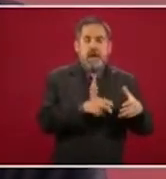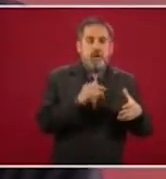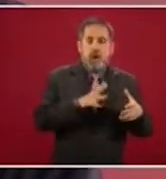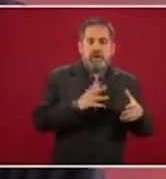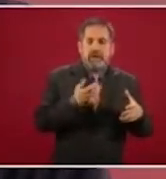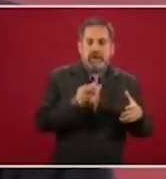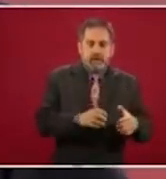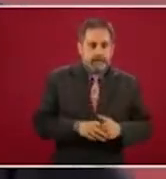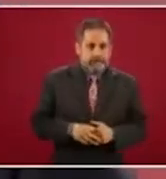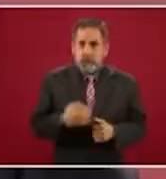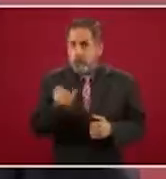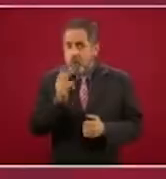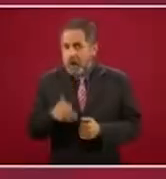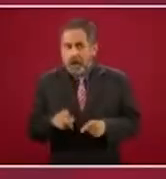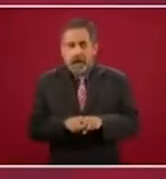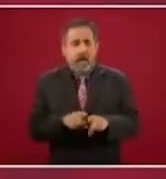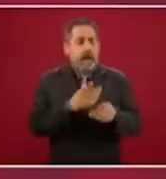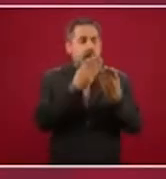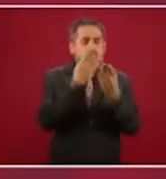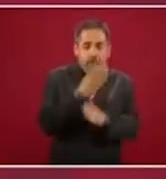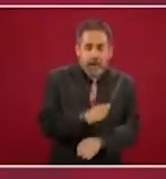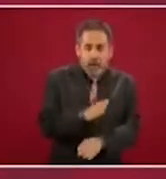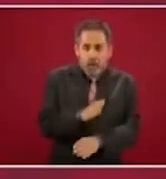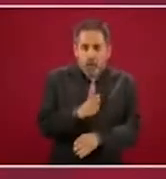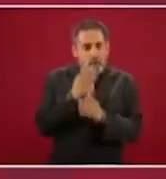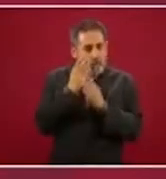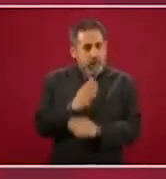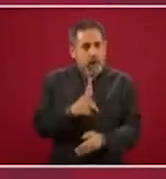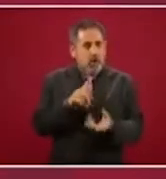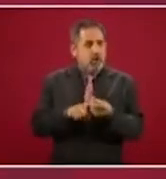los bancos del servicio